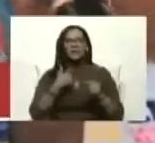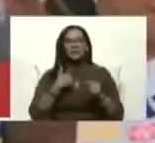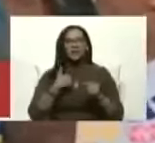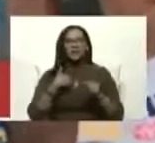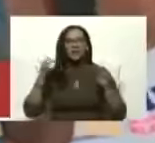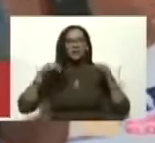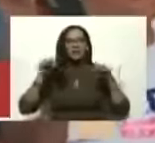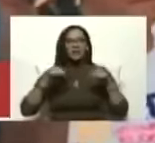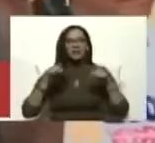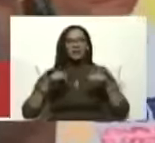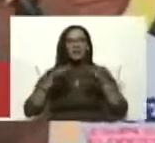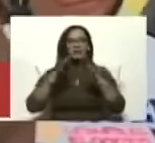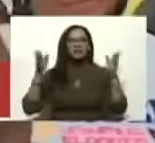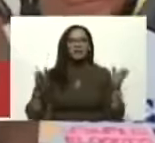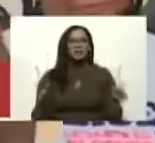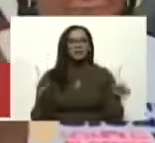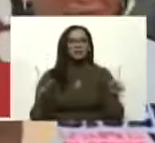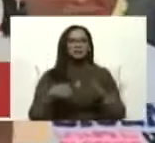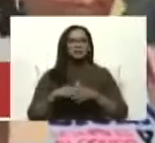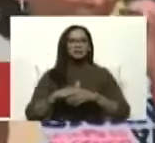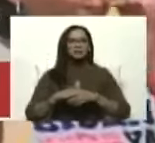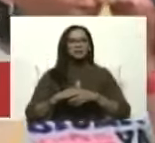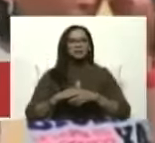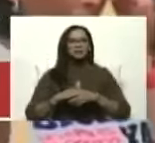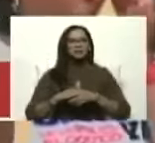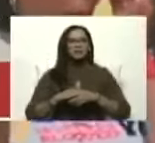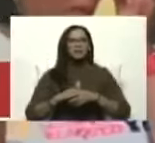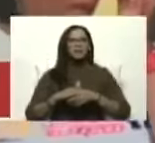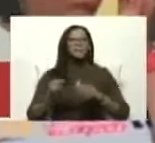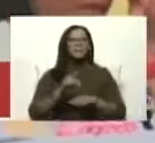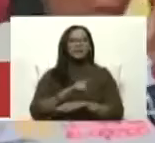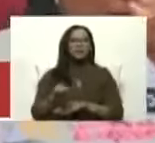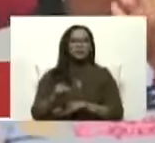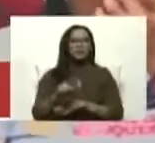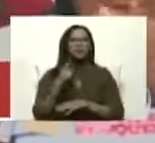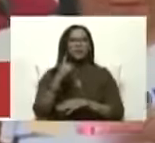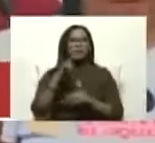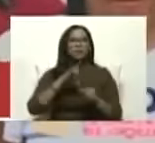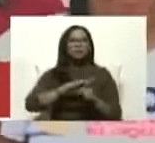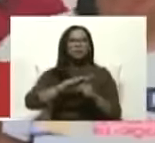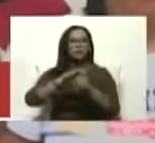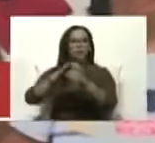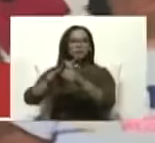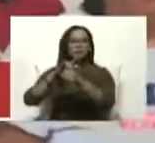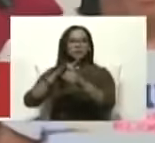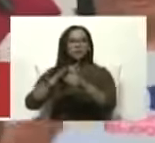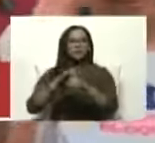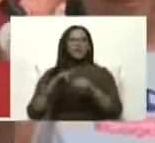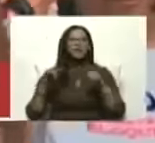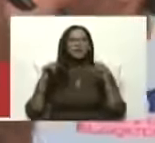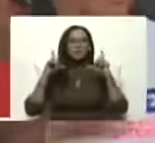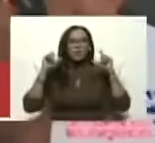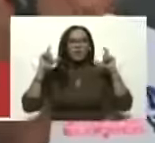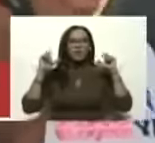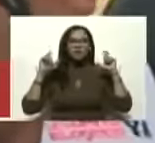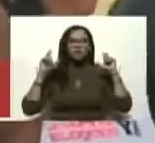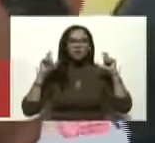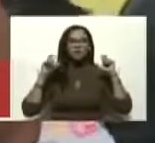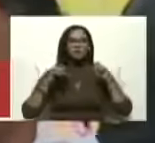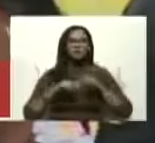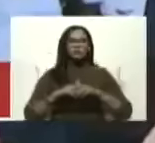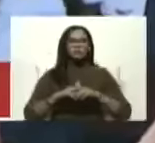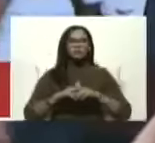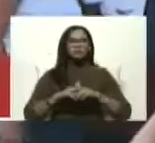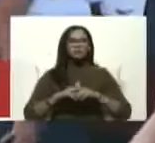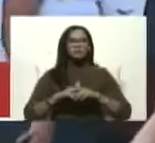este momento, en esta tarima, mandó un dron y tomó una foto